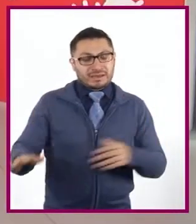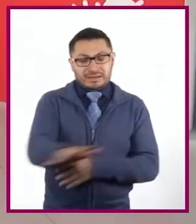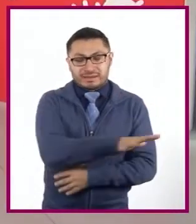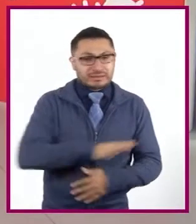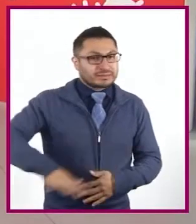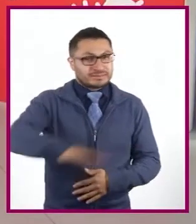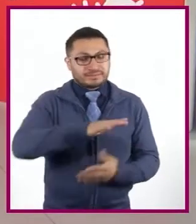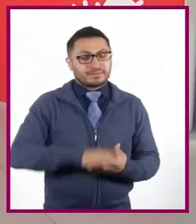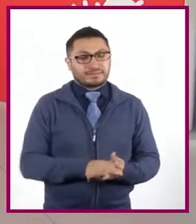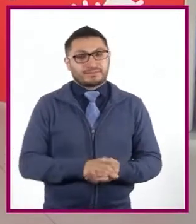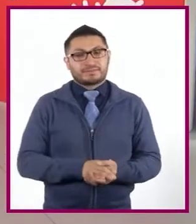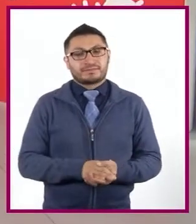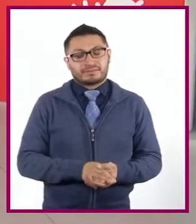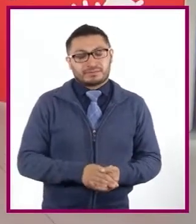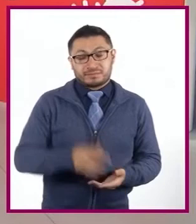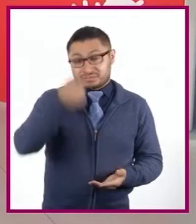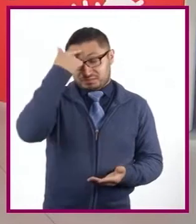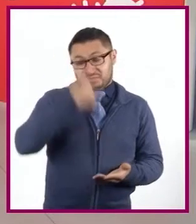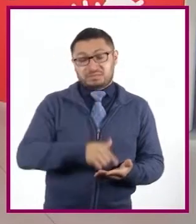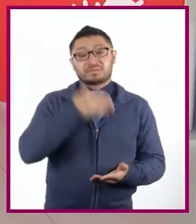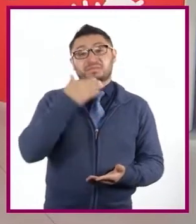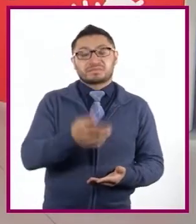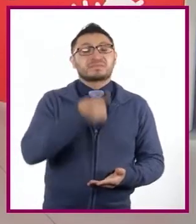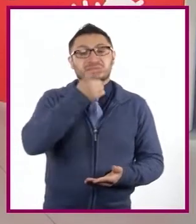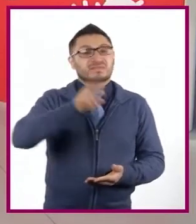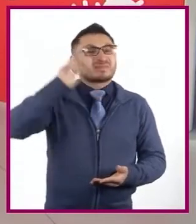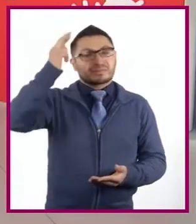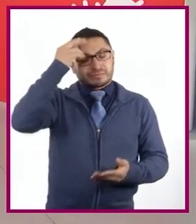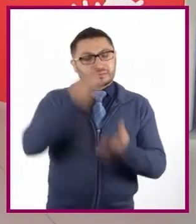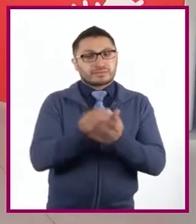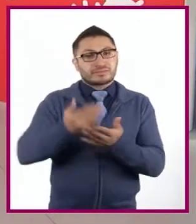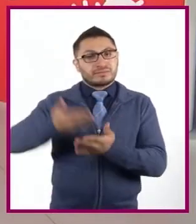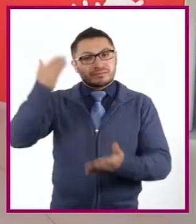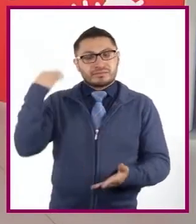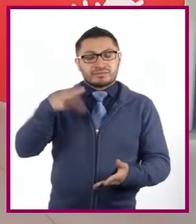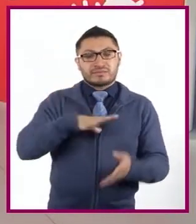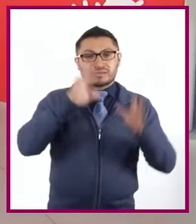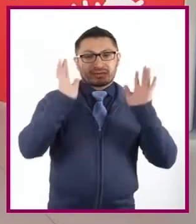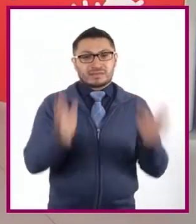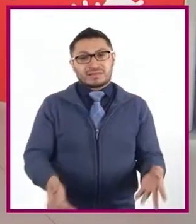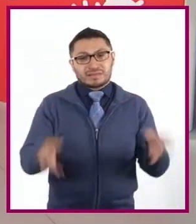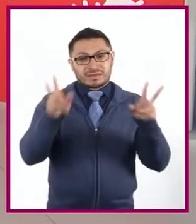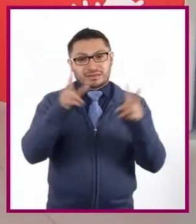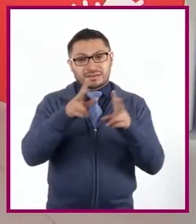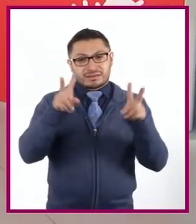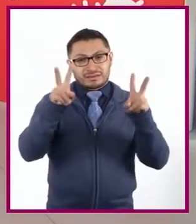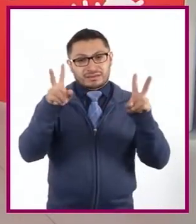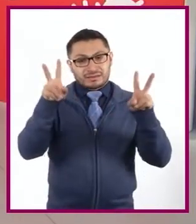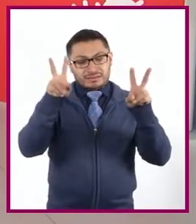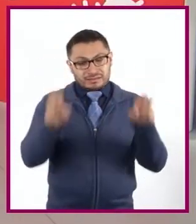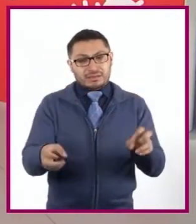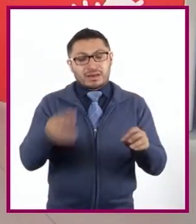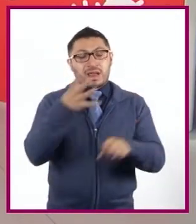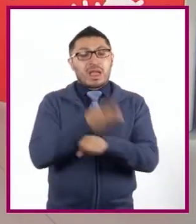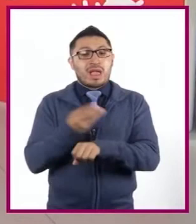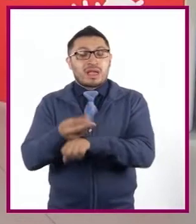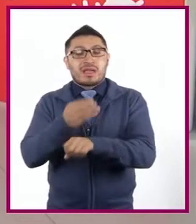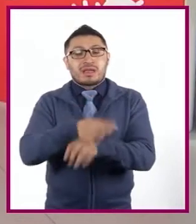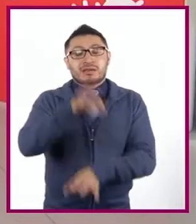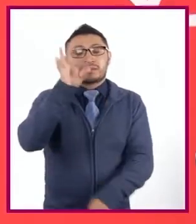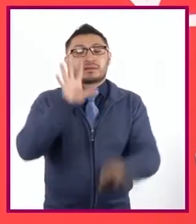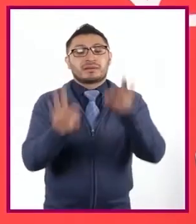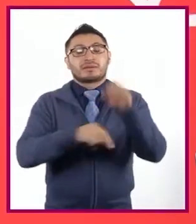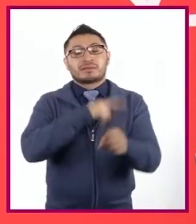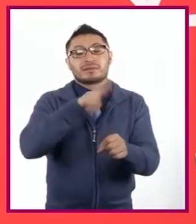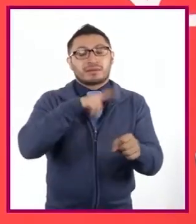Me parece bien, maestra. Recordemos que en las sesiones anteriores hemos hablado de las adaptaciones de la selección natural y de la